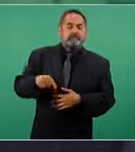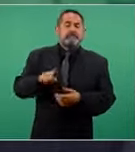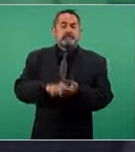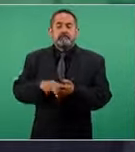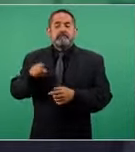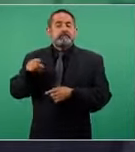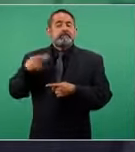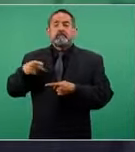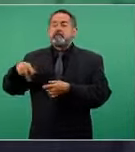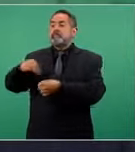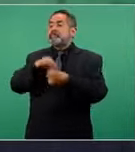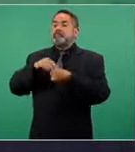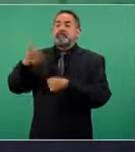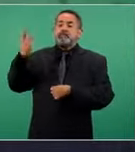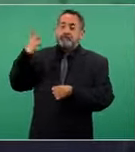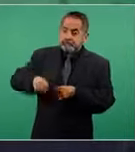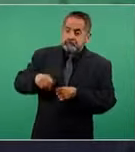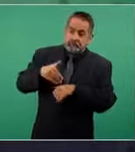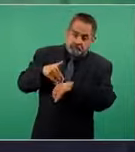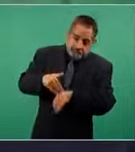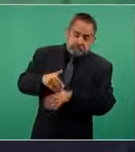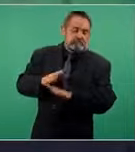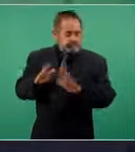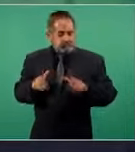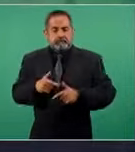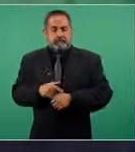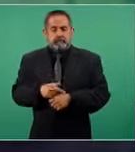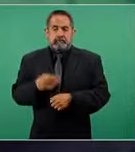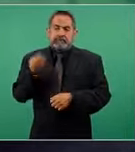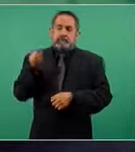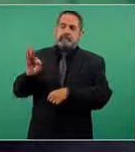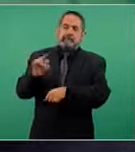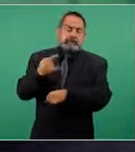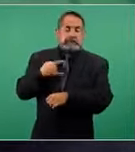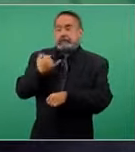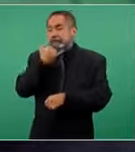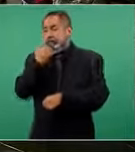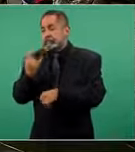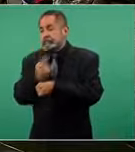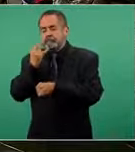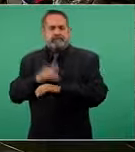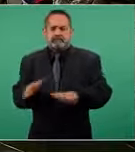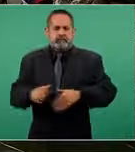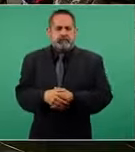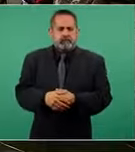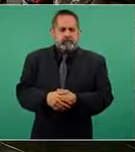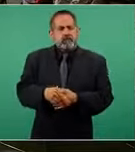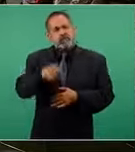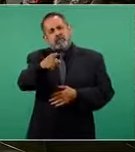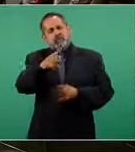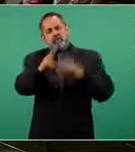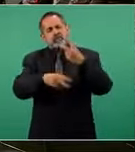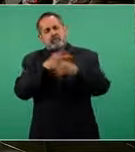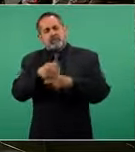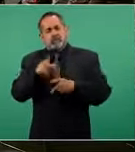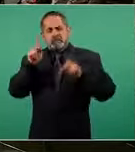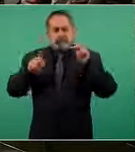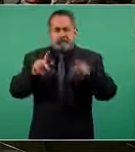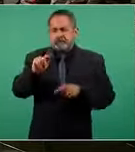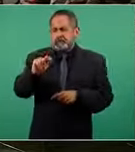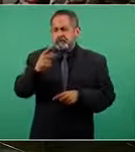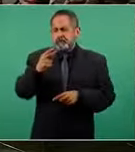pueblo y no le vamos a fallar al pueblo. ¿Por qué no ha ido a Tláhuac, señor presidente? ¿Por qué no ha visitado